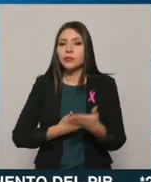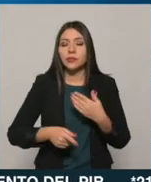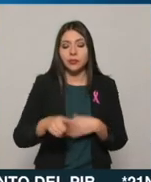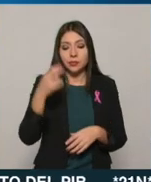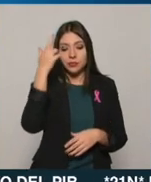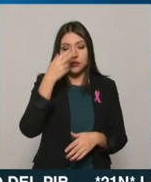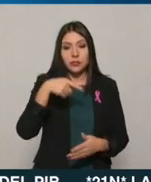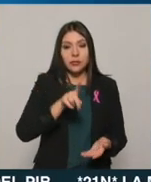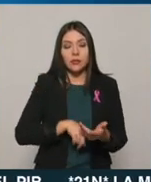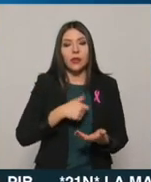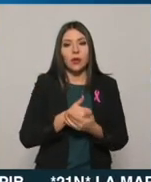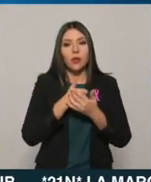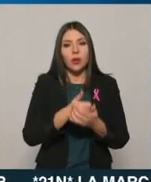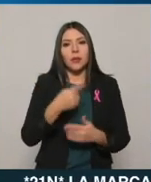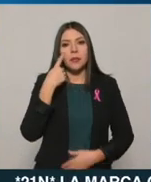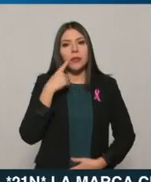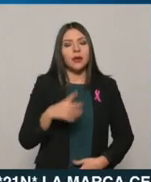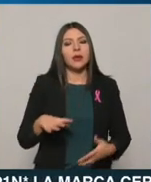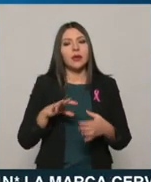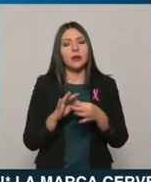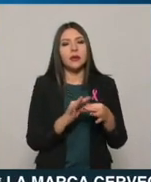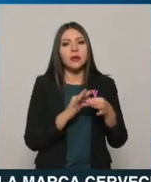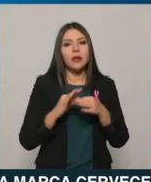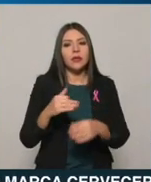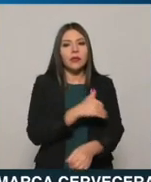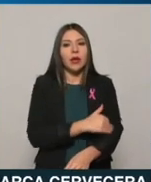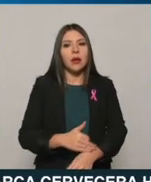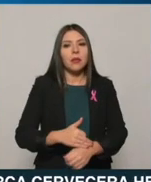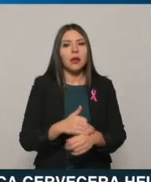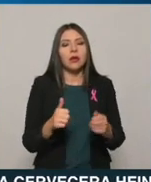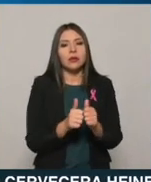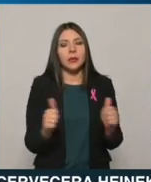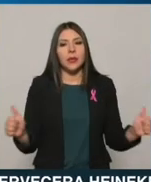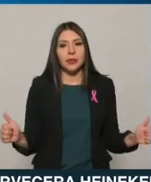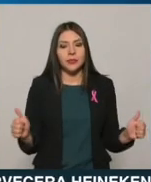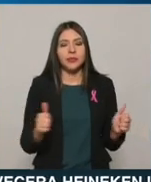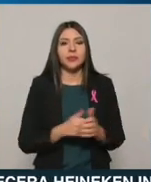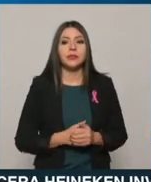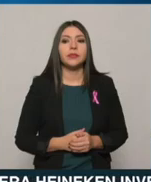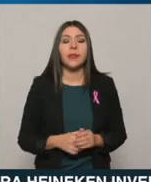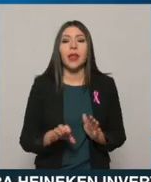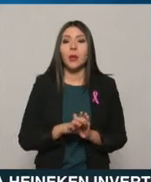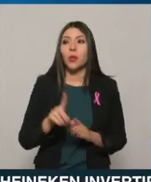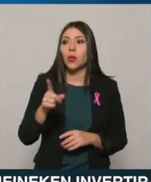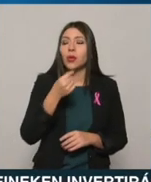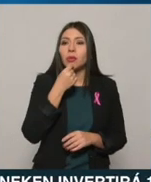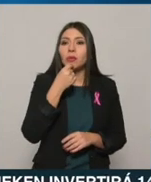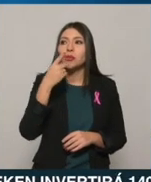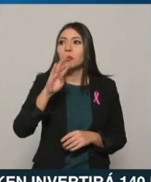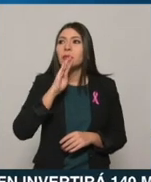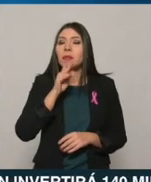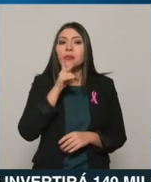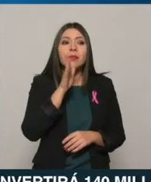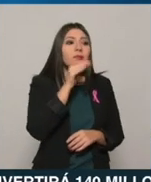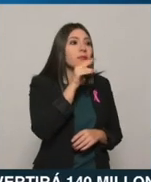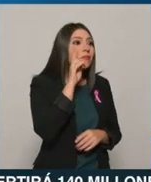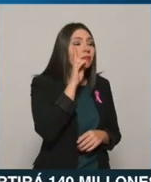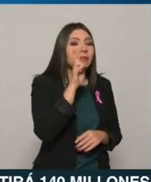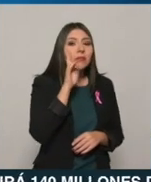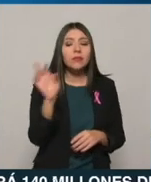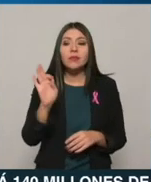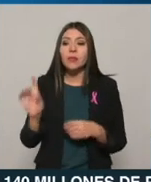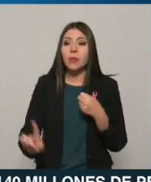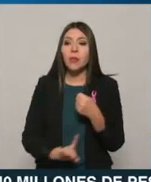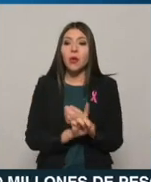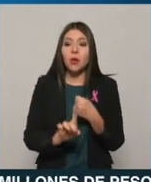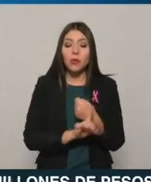Supervisado coadyuva en la revinculación de las familias desintegradas. Cuando uno de los niños no puede ver a su mamá o papá por algún conflicto